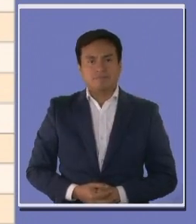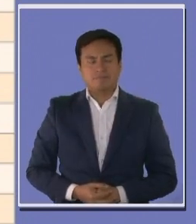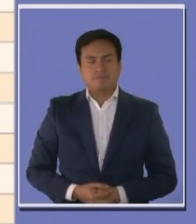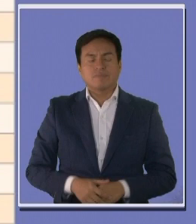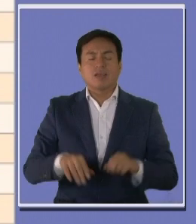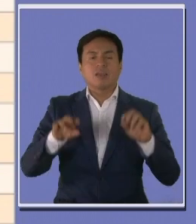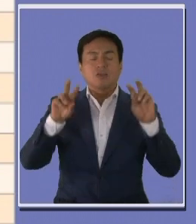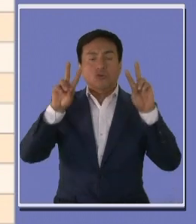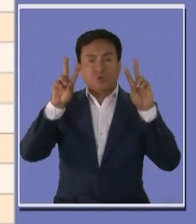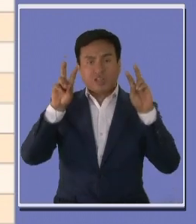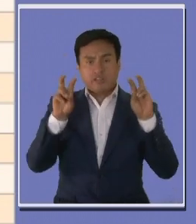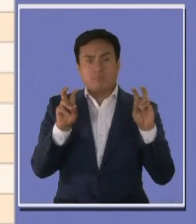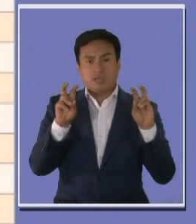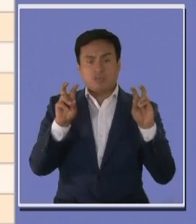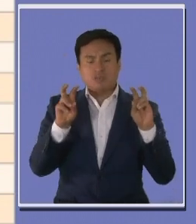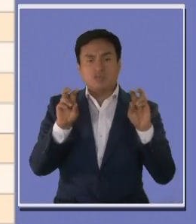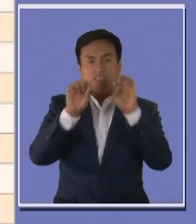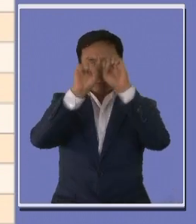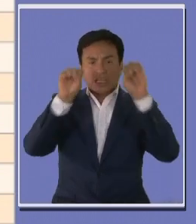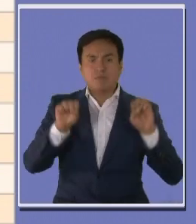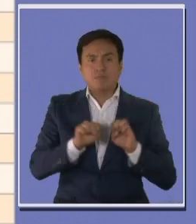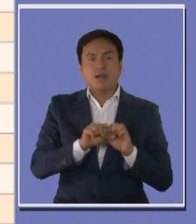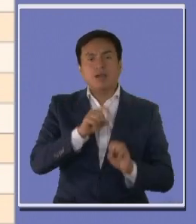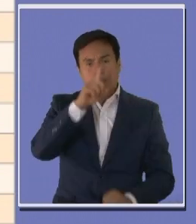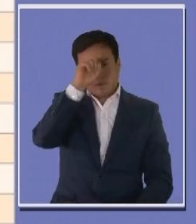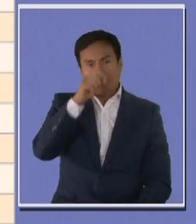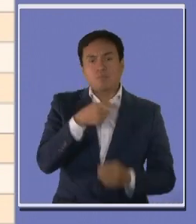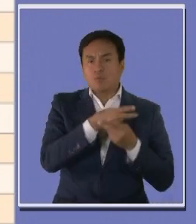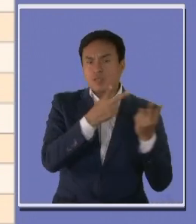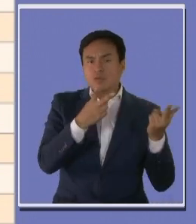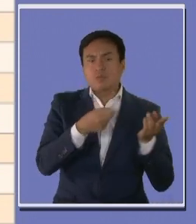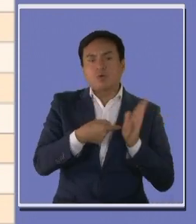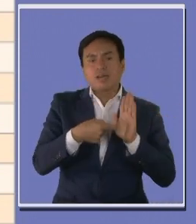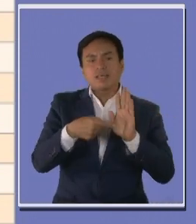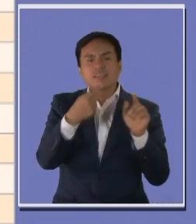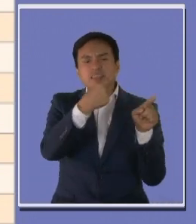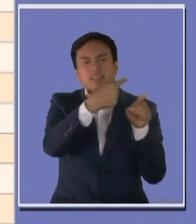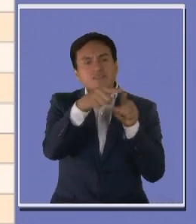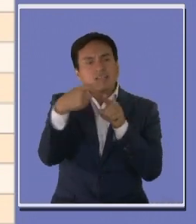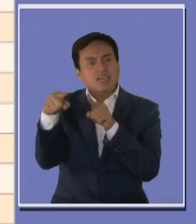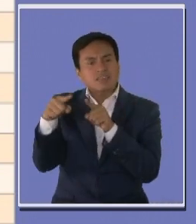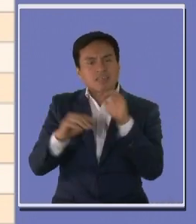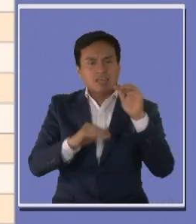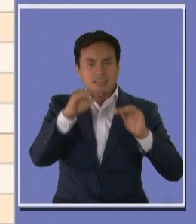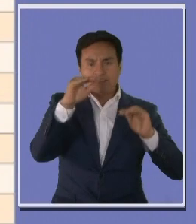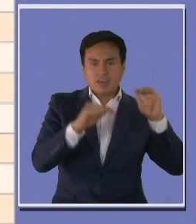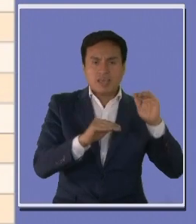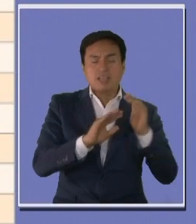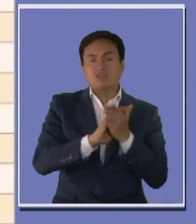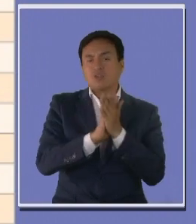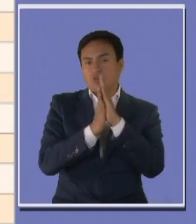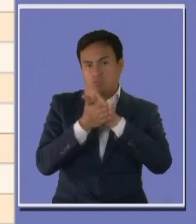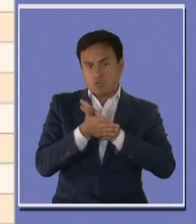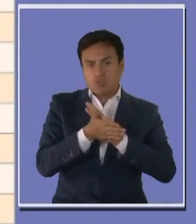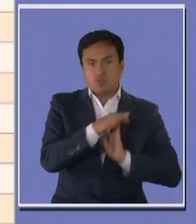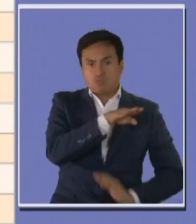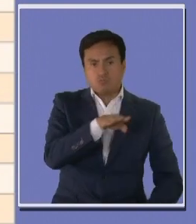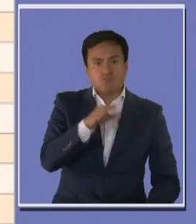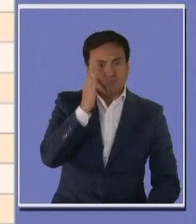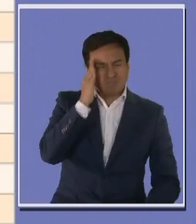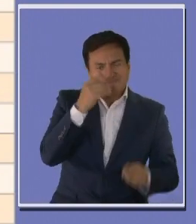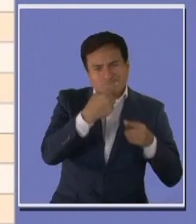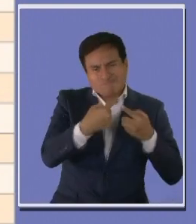con respecto al sistema público les voy a dar la diferencia de todos los niveles de complejidad